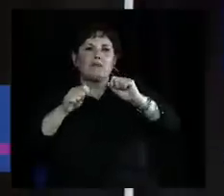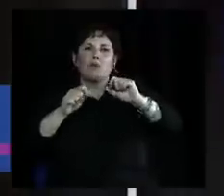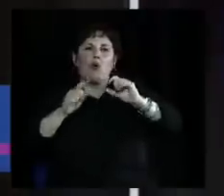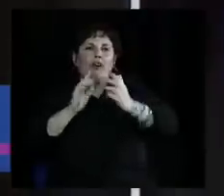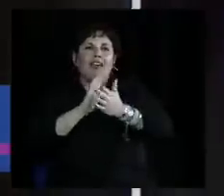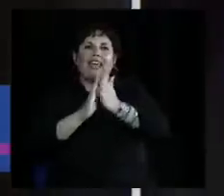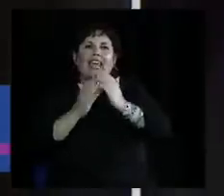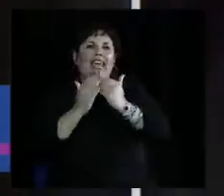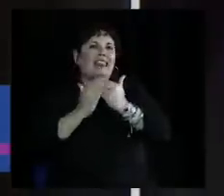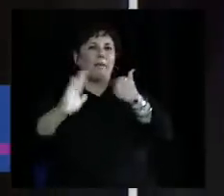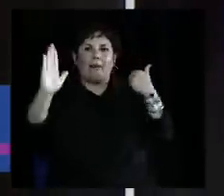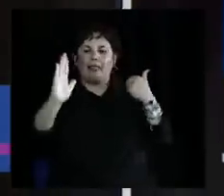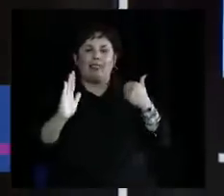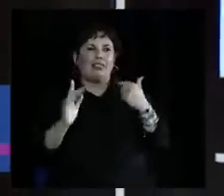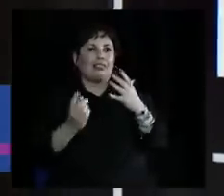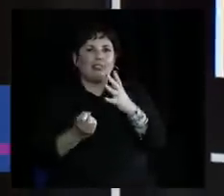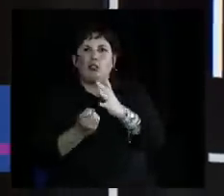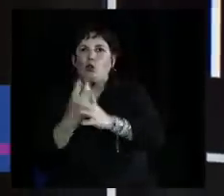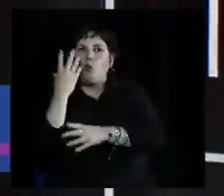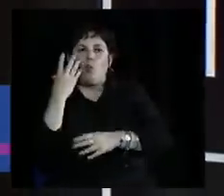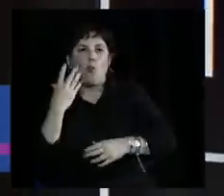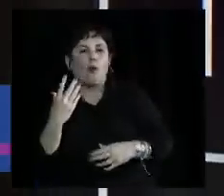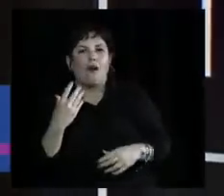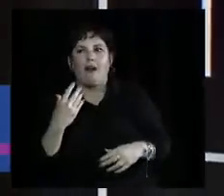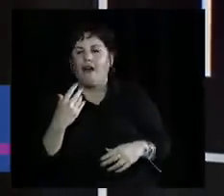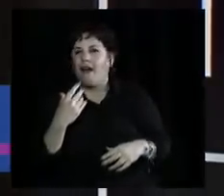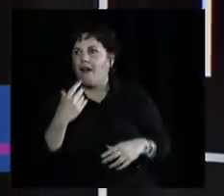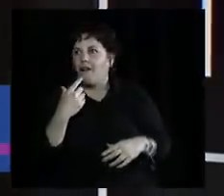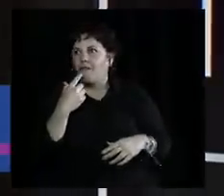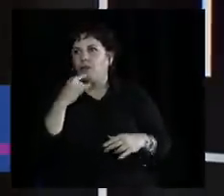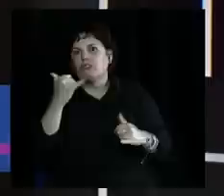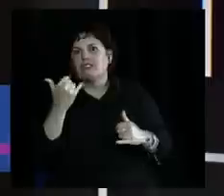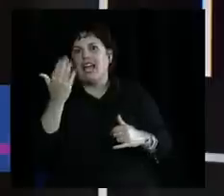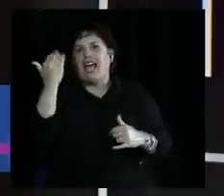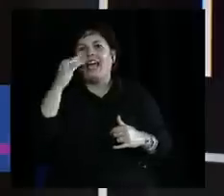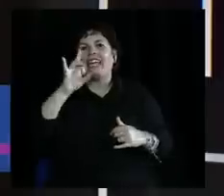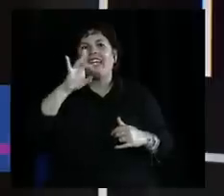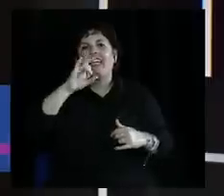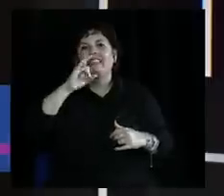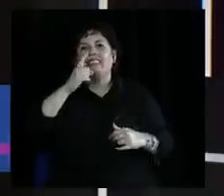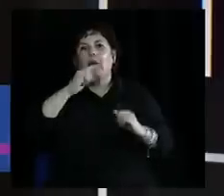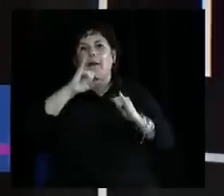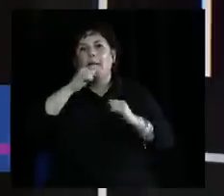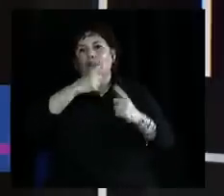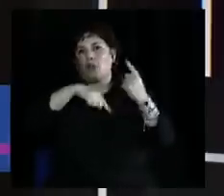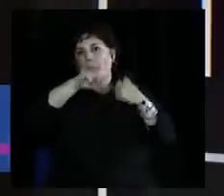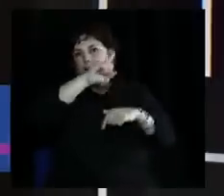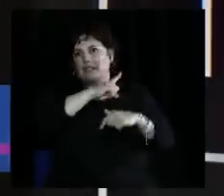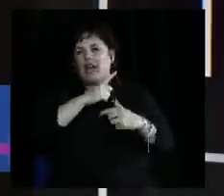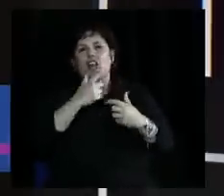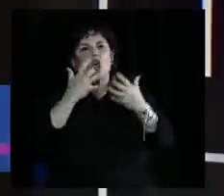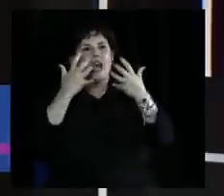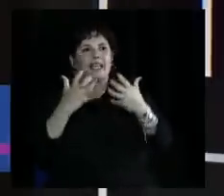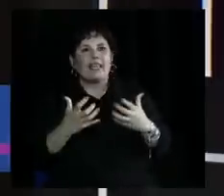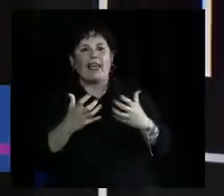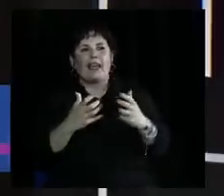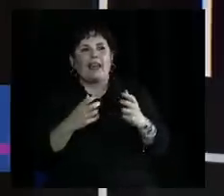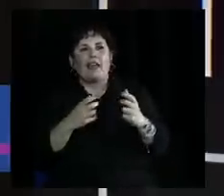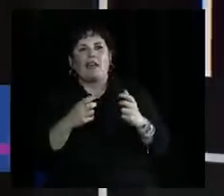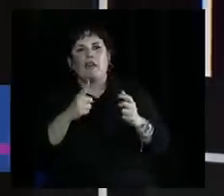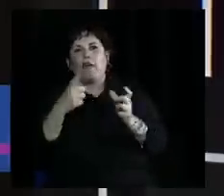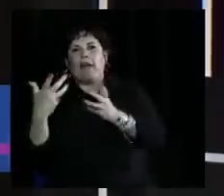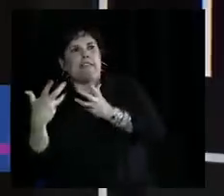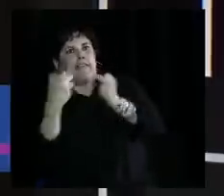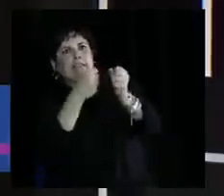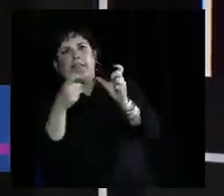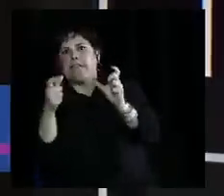de periodismo novedoso que viene desde el 15 de mayo del año pasado intentando romper el blindaje, que